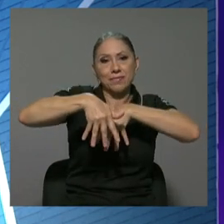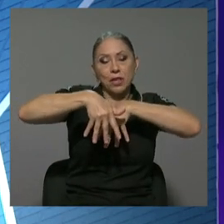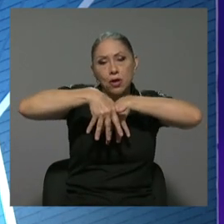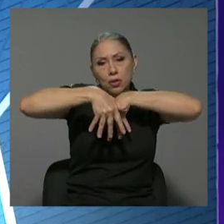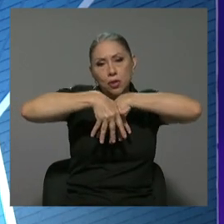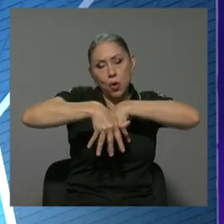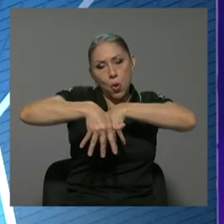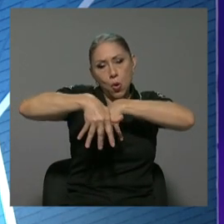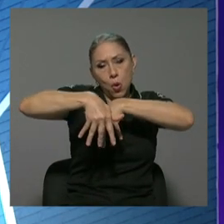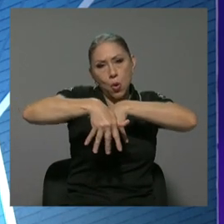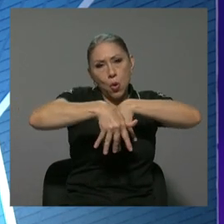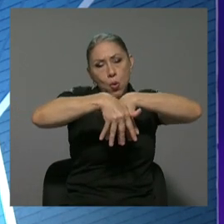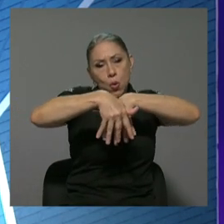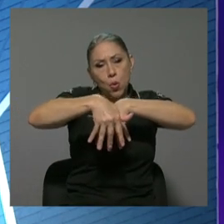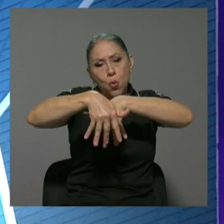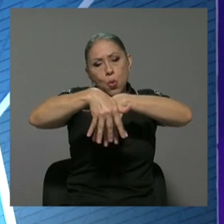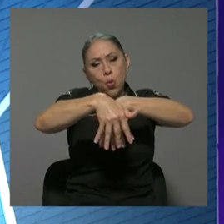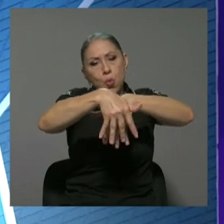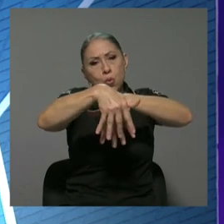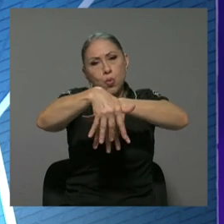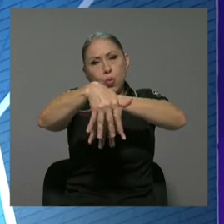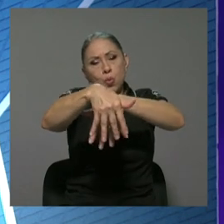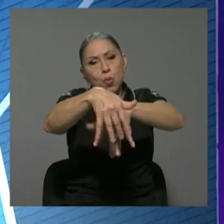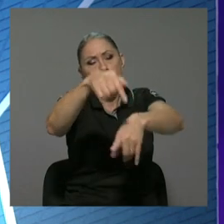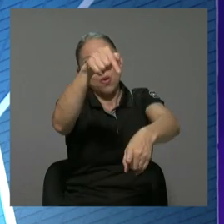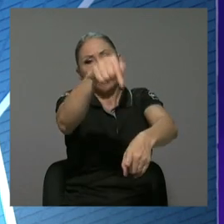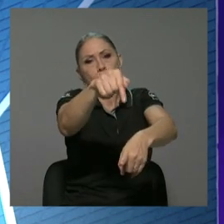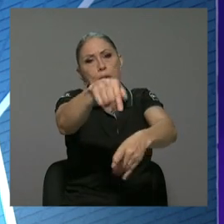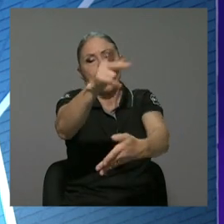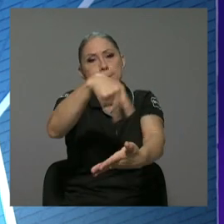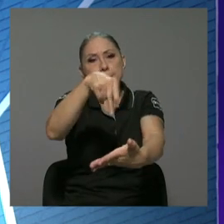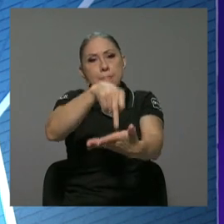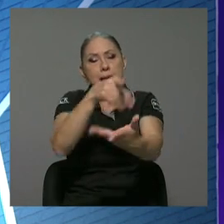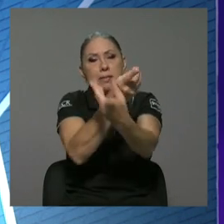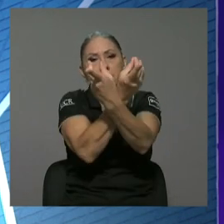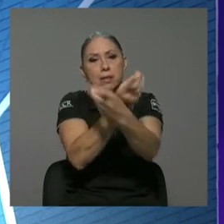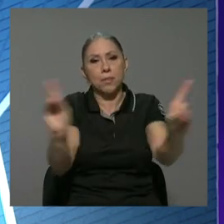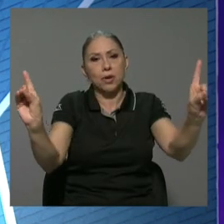tendrá como conclusión la Plaza de la Democracia.